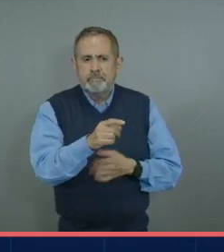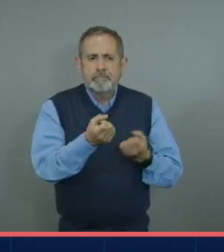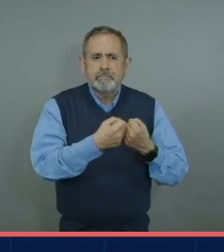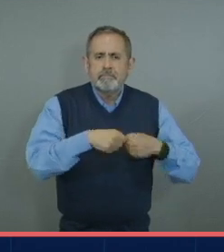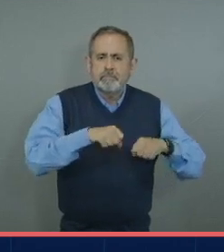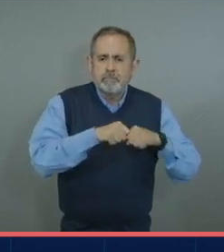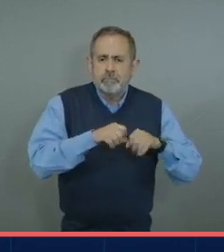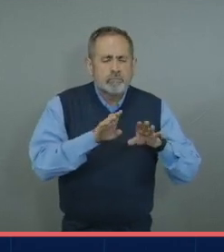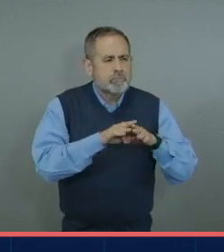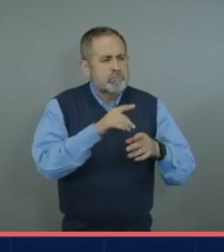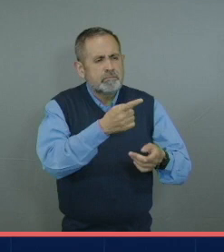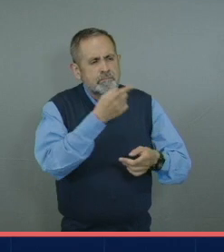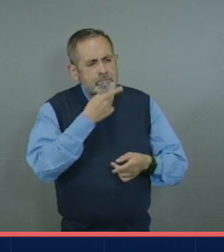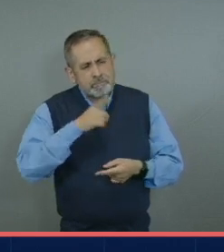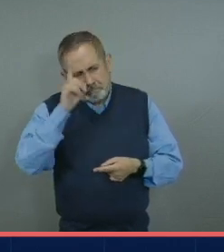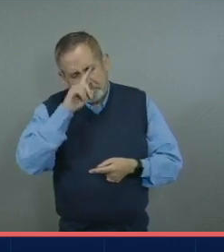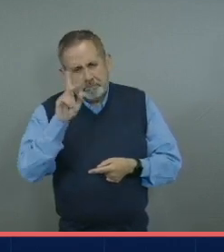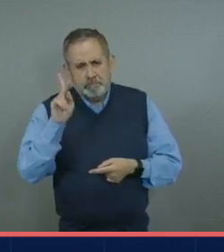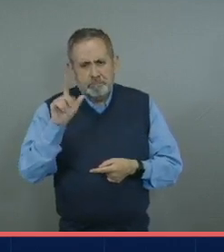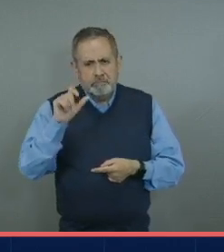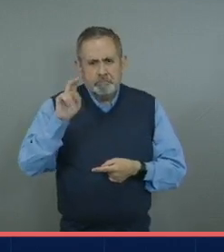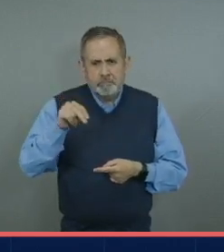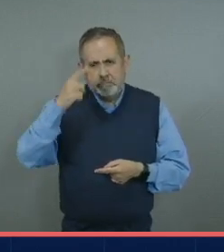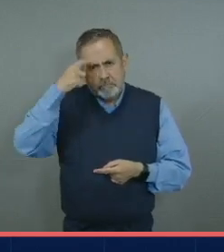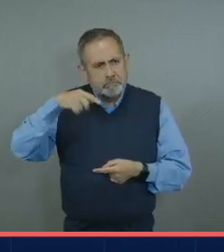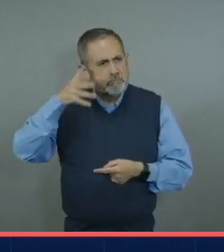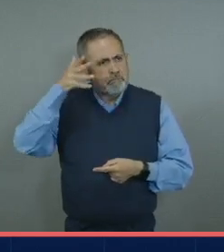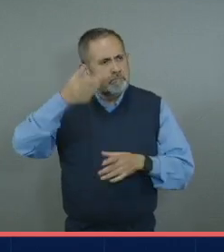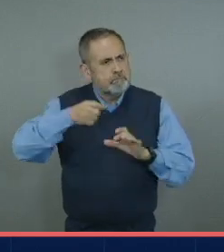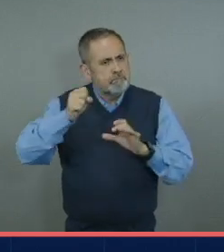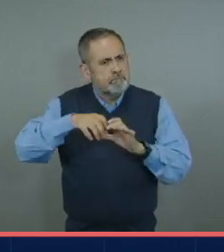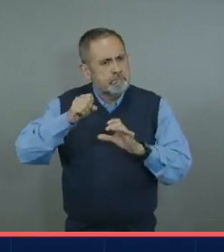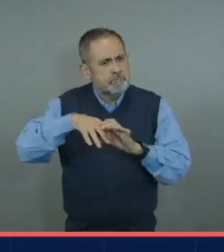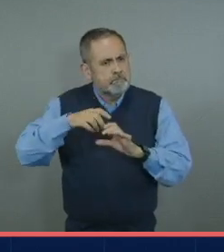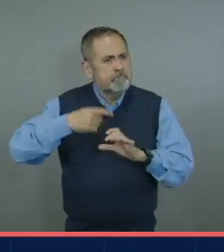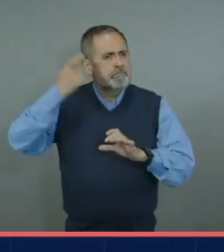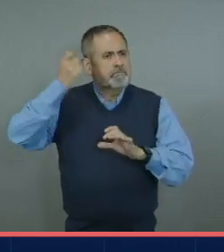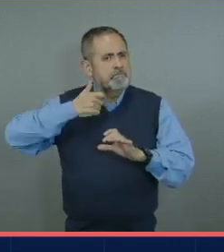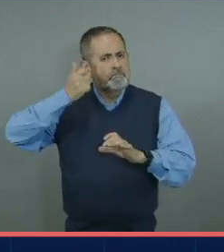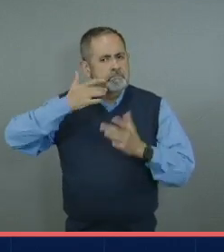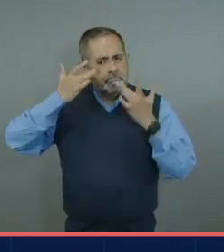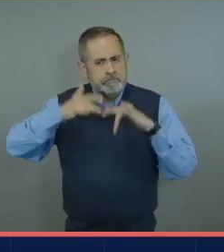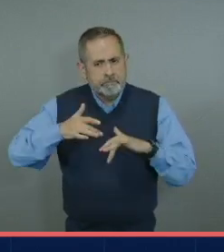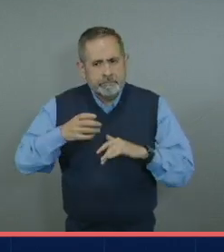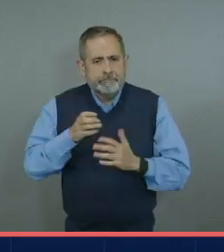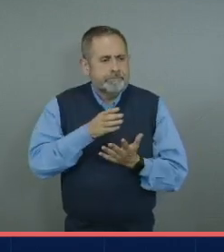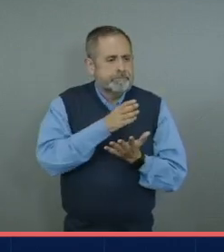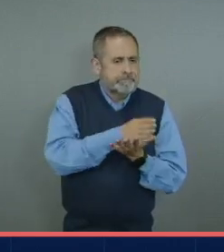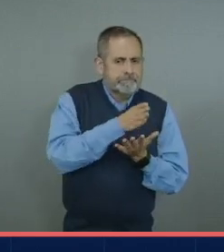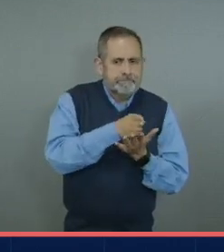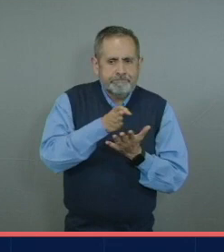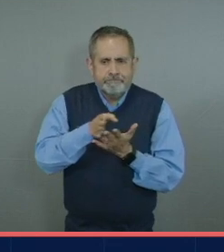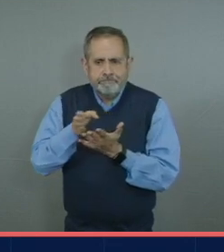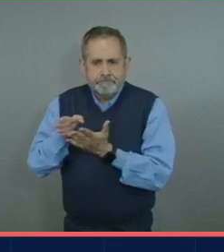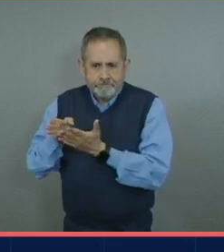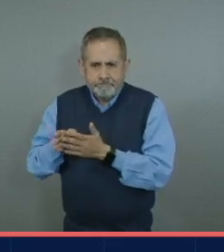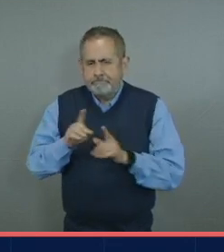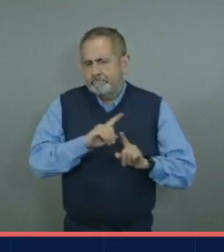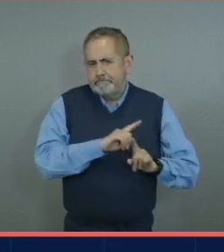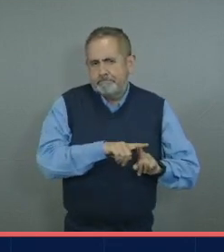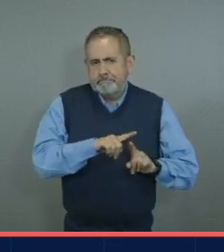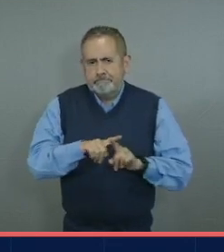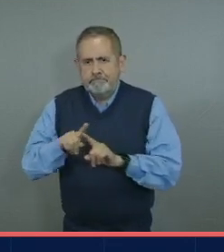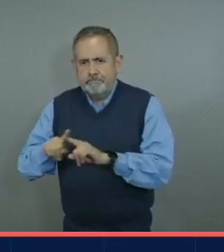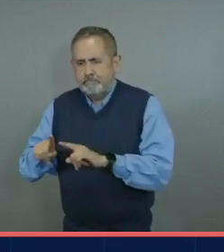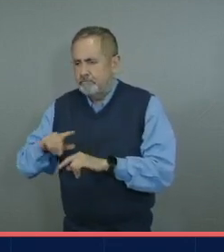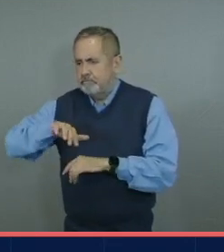privados de retiro o planes privados de inversión. Y de esta manera estarán ustedes diversificando todo ese dinero que